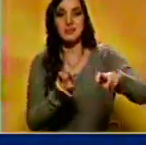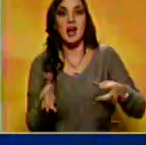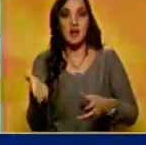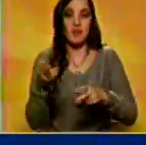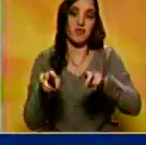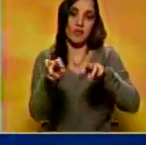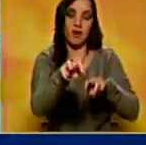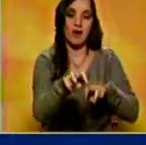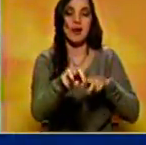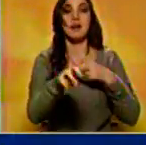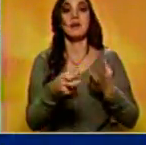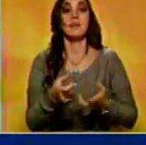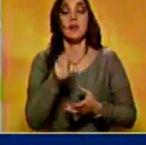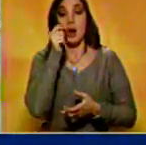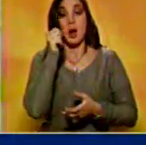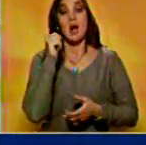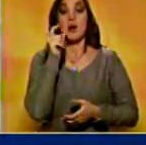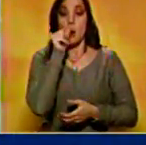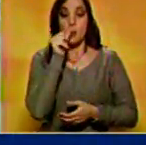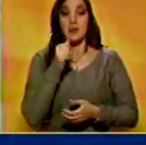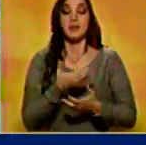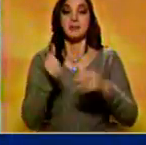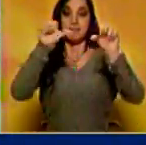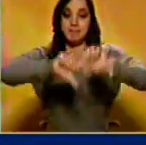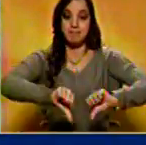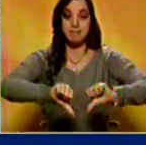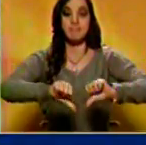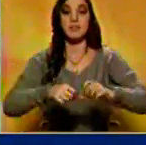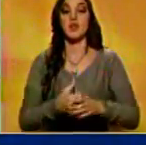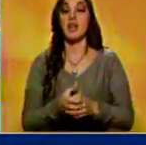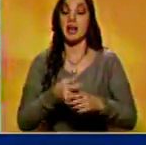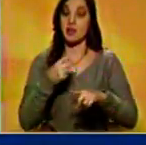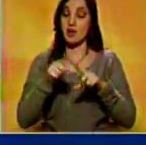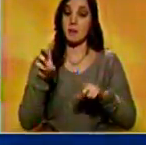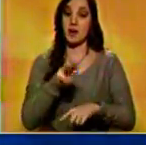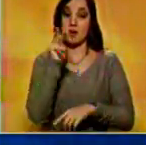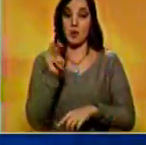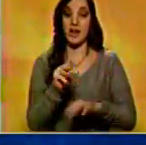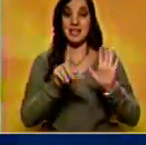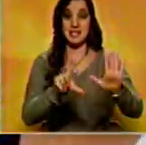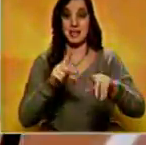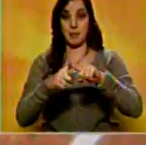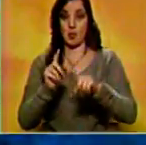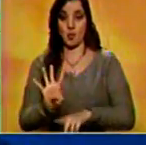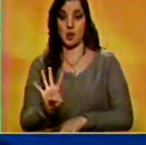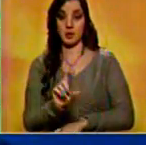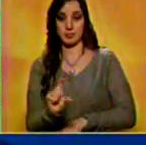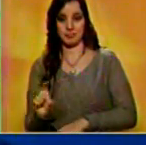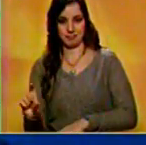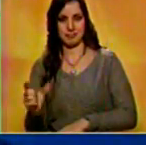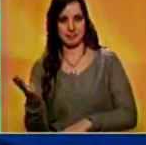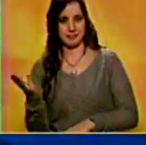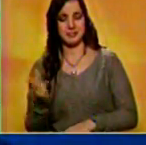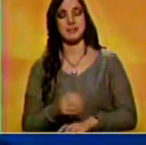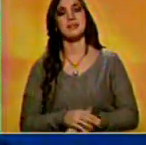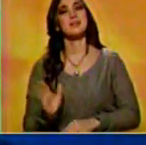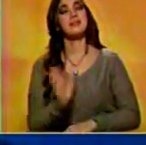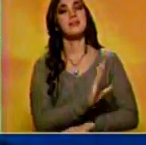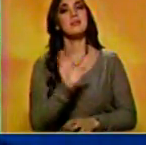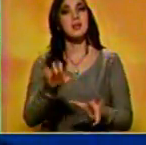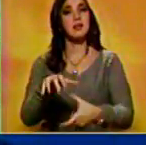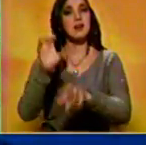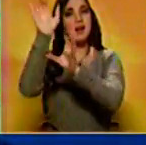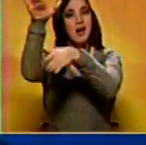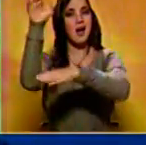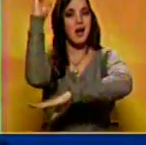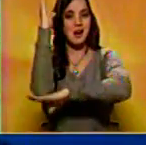actuación ofensiva, los cerveceros de Milwaukee cayeron ante los Cardenales de San Luis 7-4. Y pasamos a notas de los tableros porque Guaros